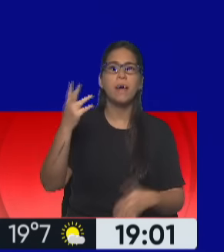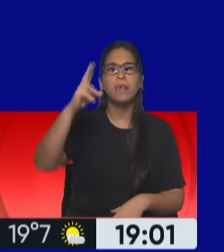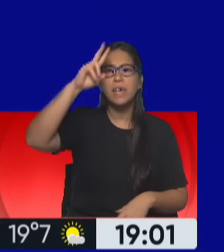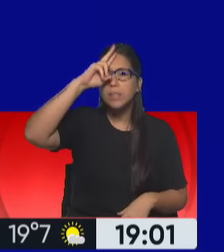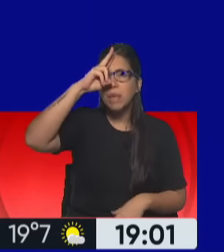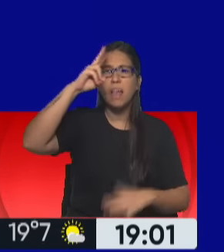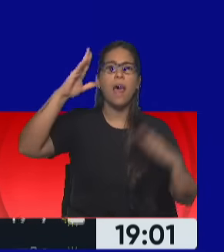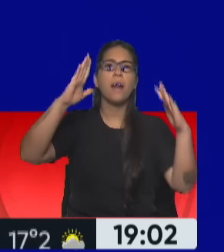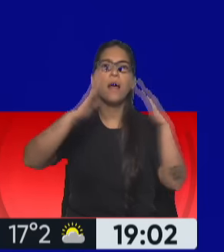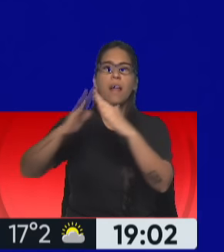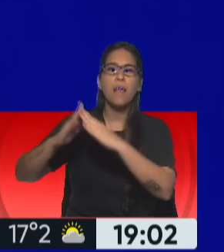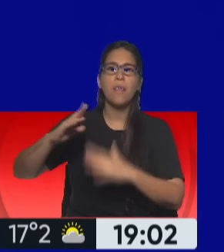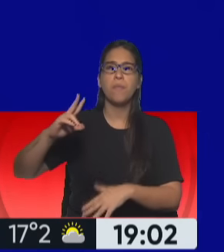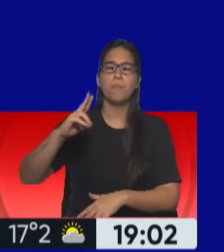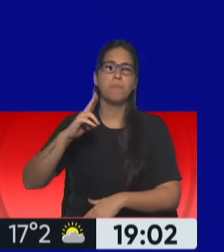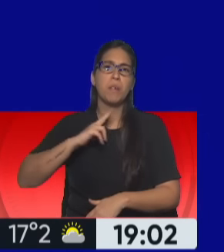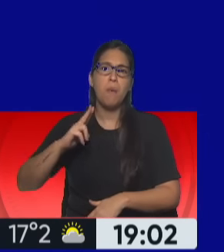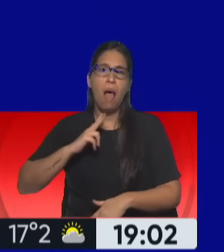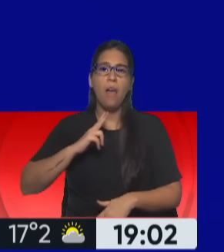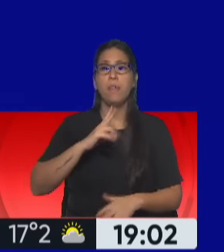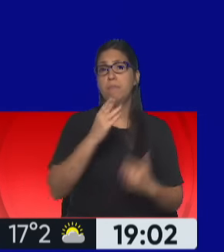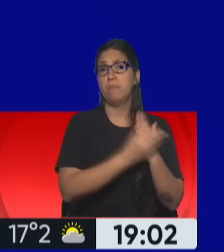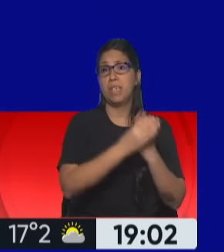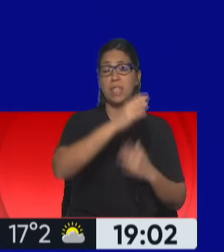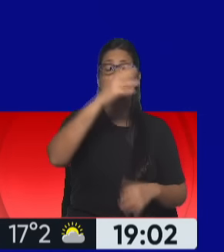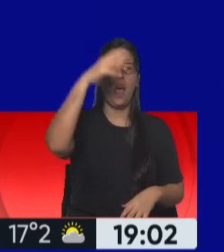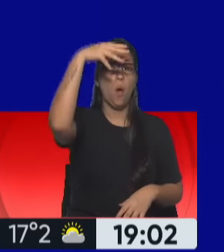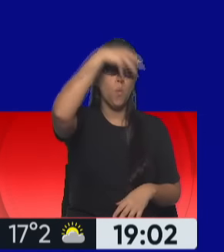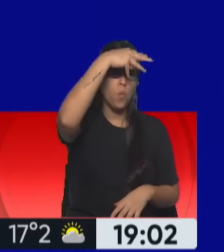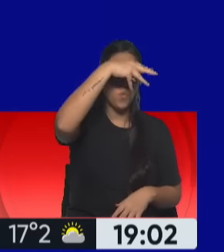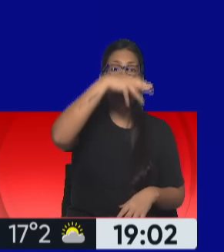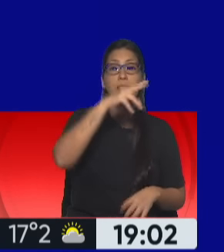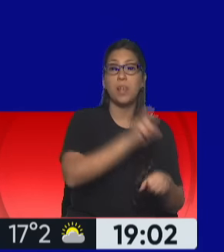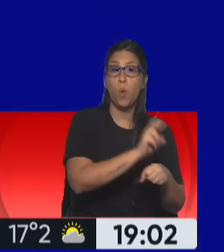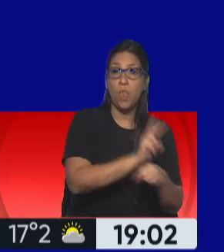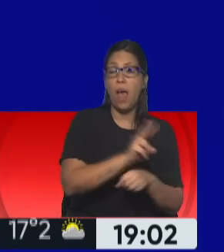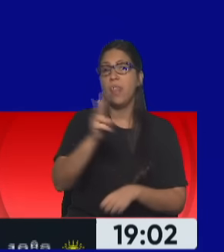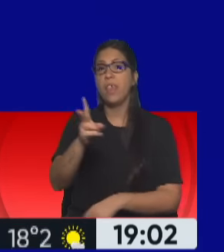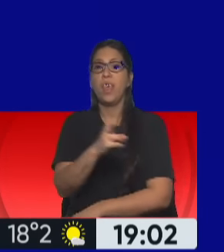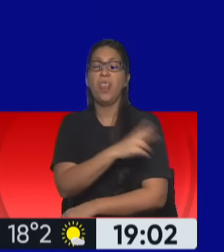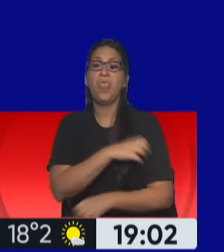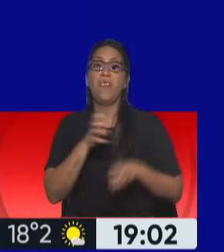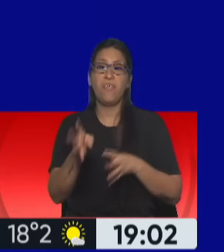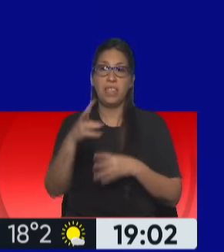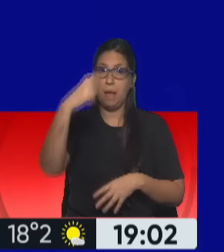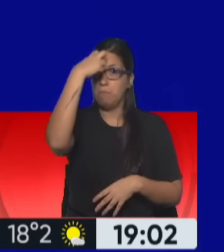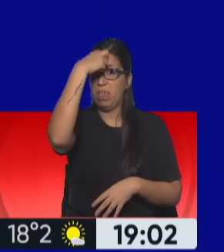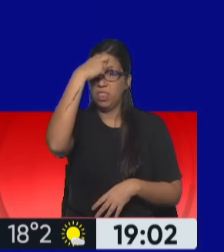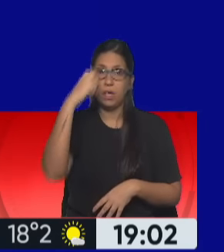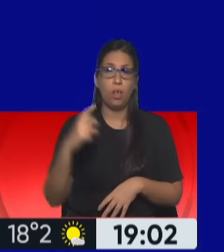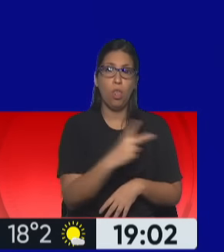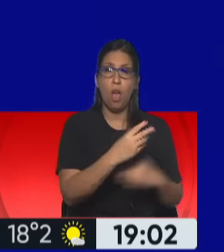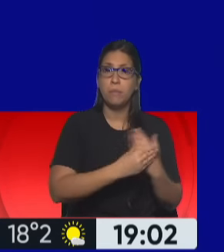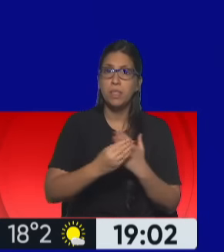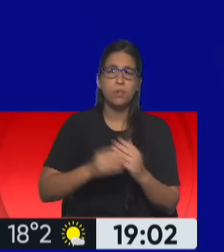la seguridad, a cargo, digamos, de la ministra Bullrich en seguridad y el ministro Petri en defensa. Por lo tanto, lo que